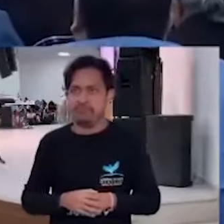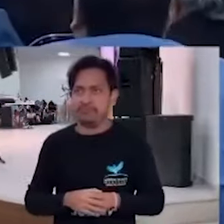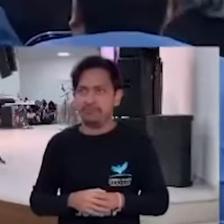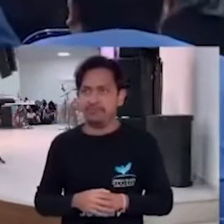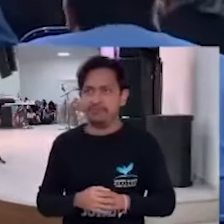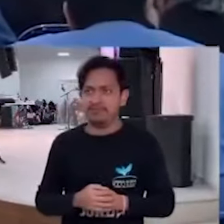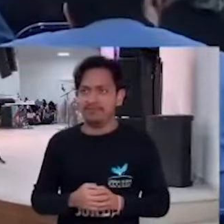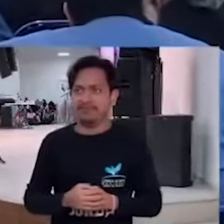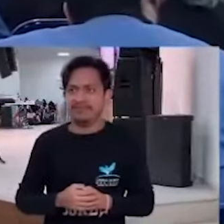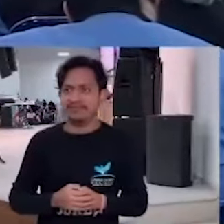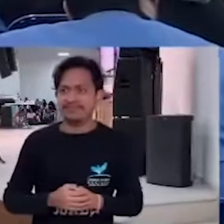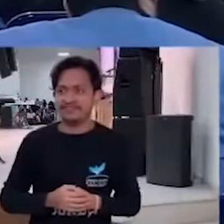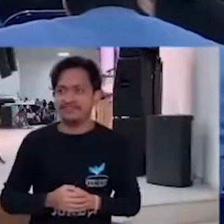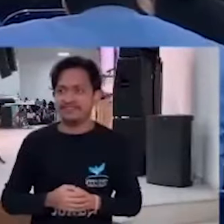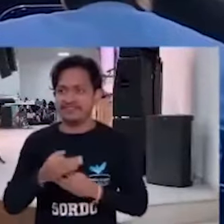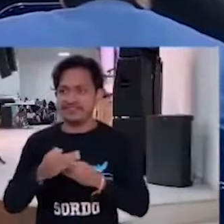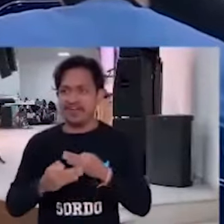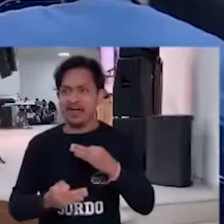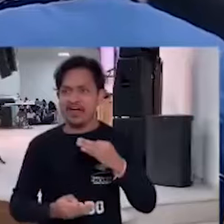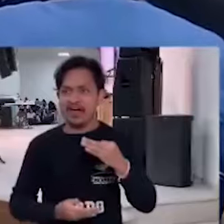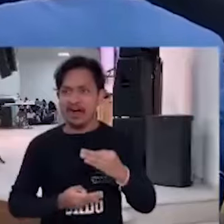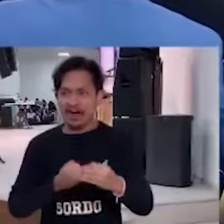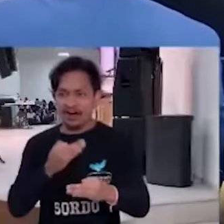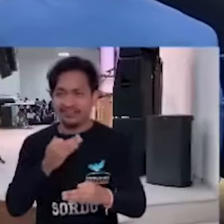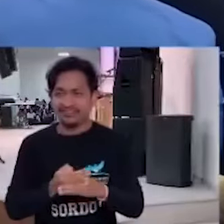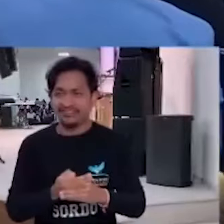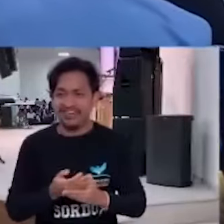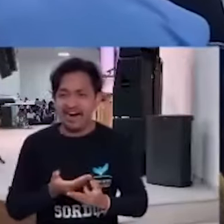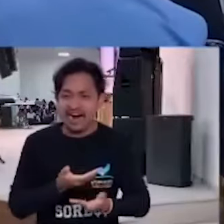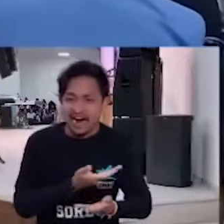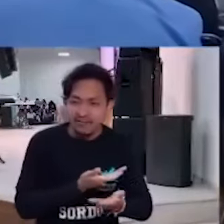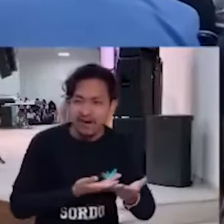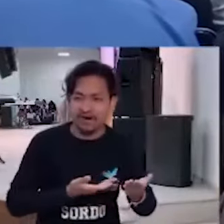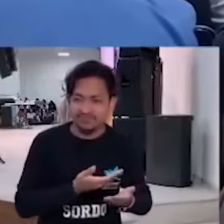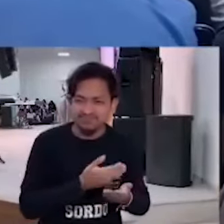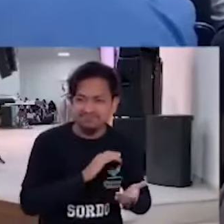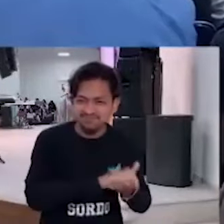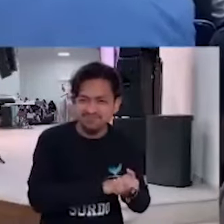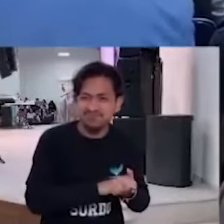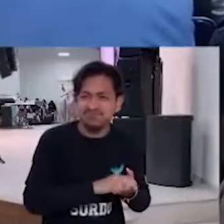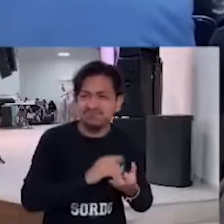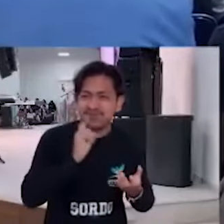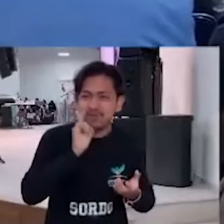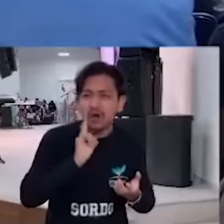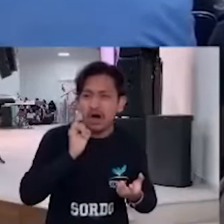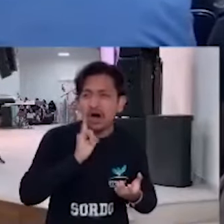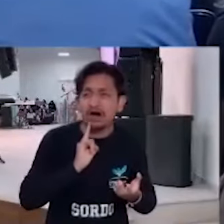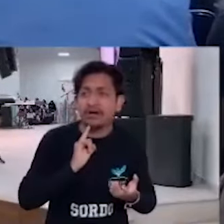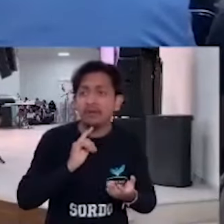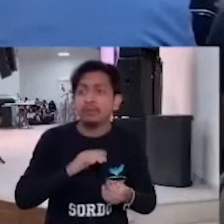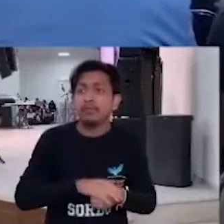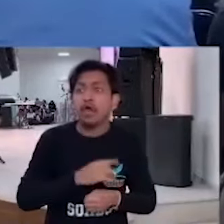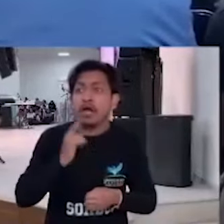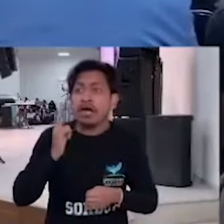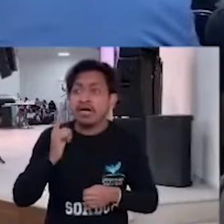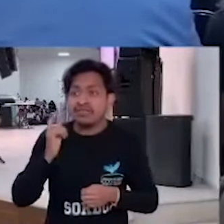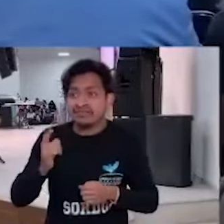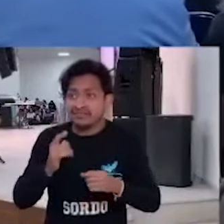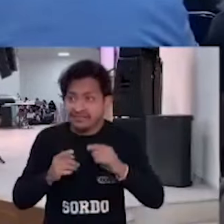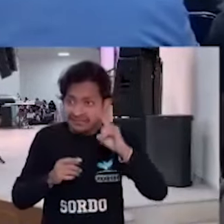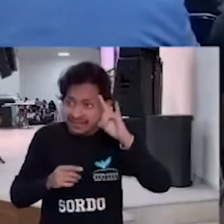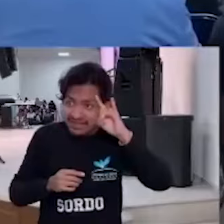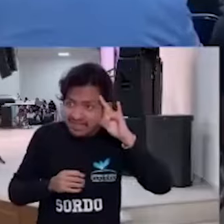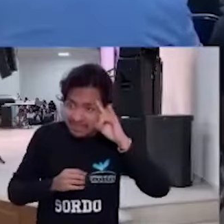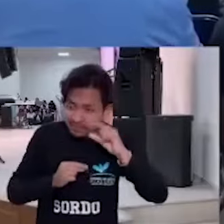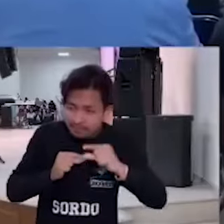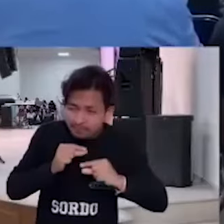Todo se lo debe, porque el pecado es sutil, ¿eh? El pecado es sutil. Entonces tiene que haber esa comunicación